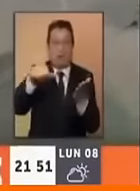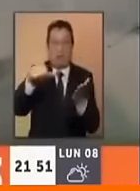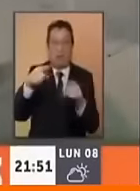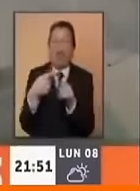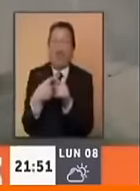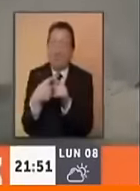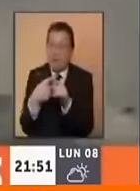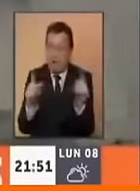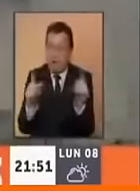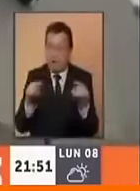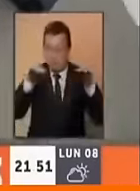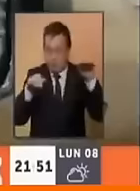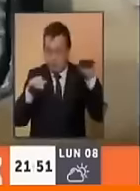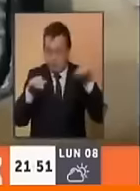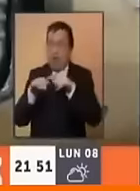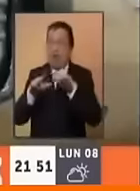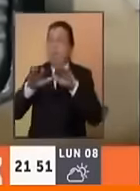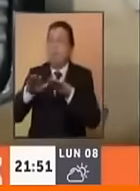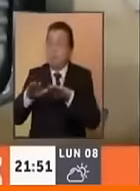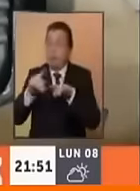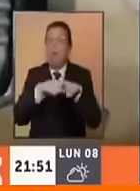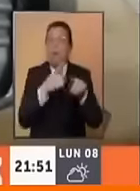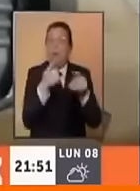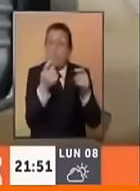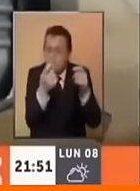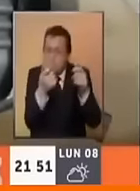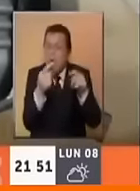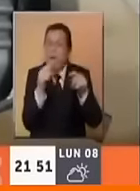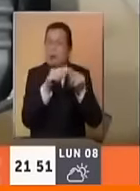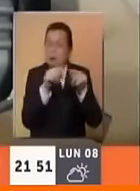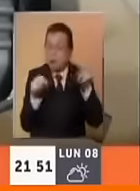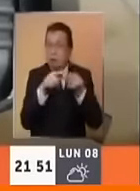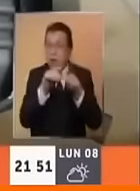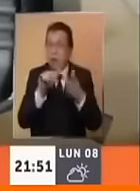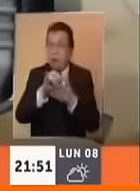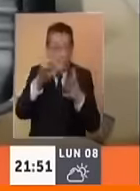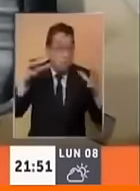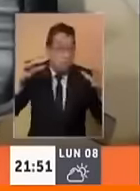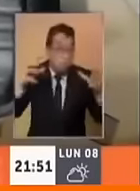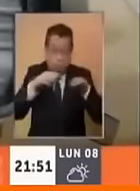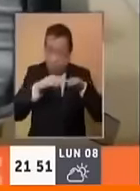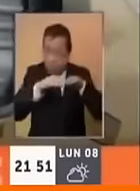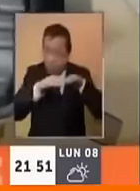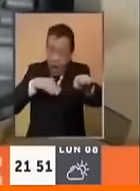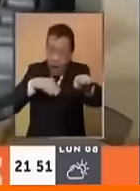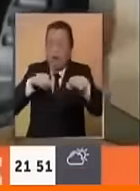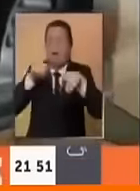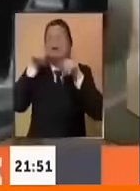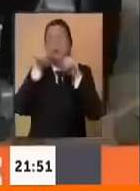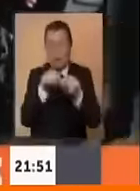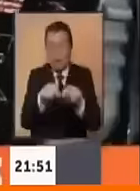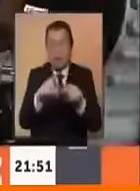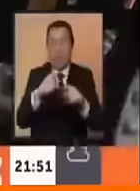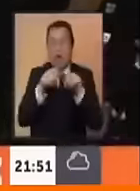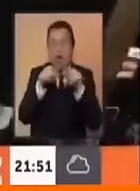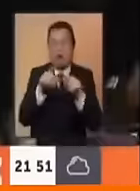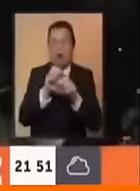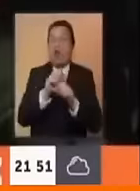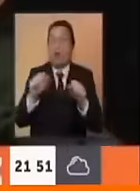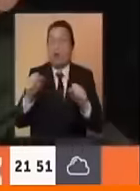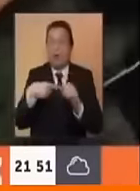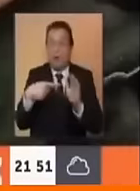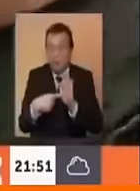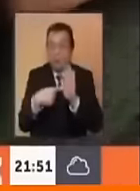caza bombardero, sus sistemas están asimilados al poderoso avión norteamericano. Y precisamente por eso no podemos mostrar